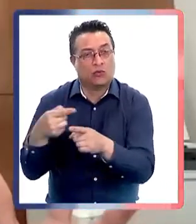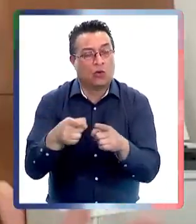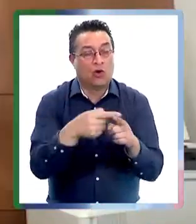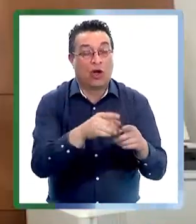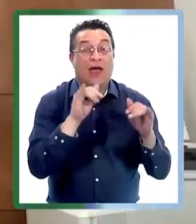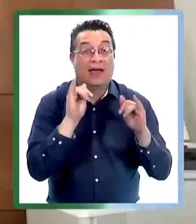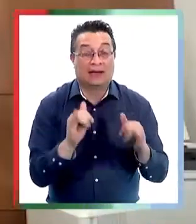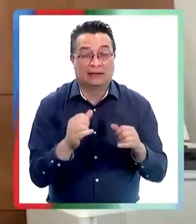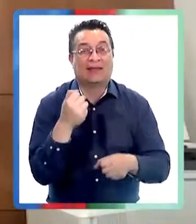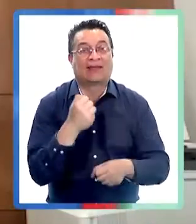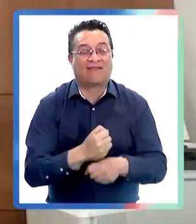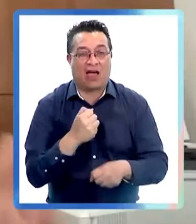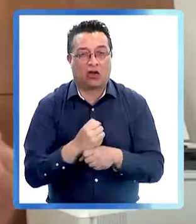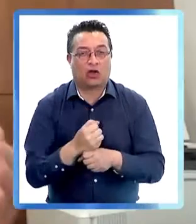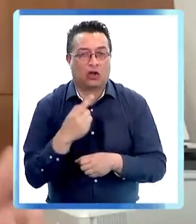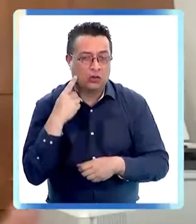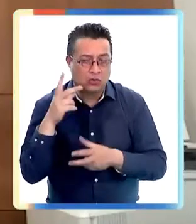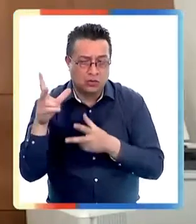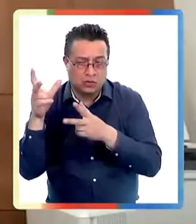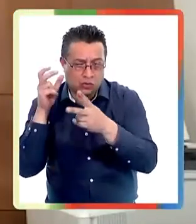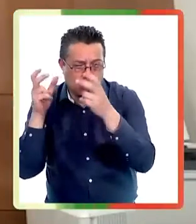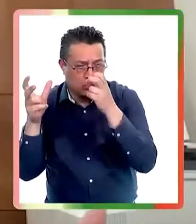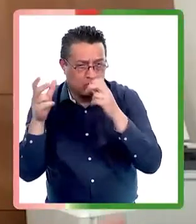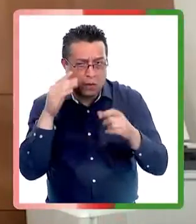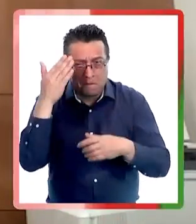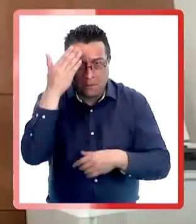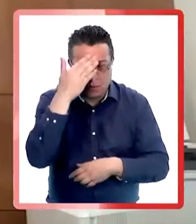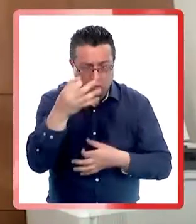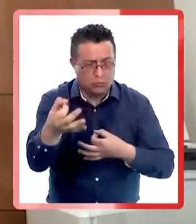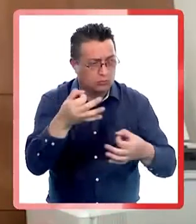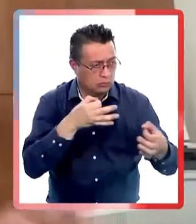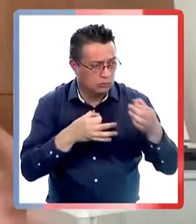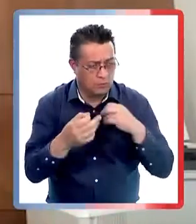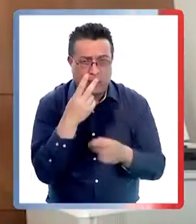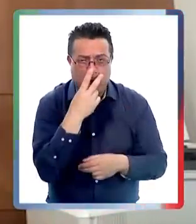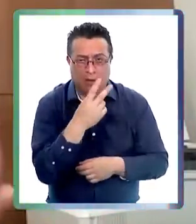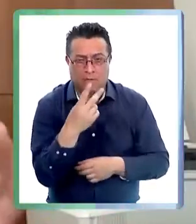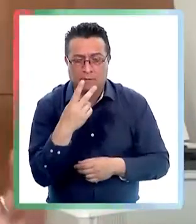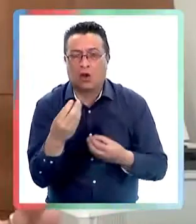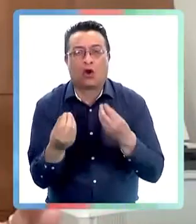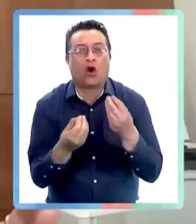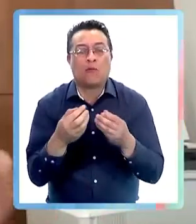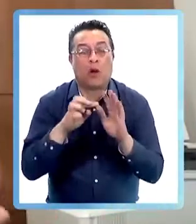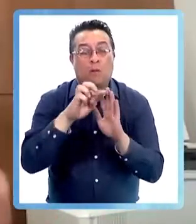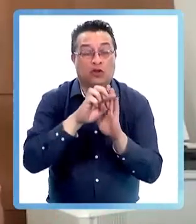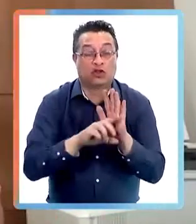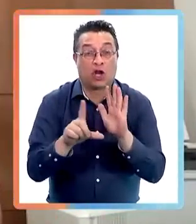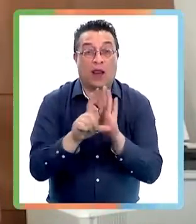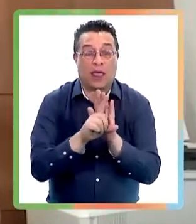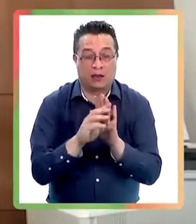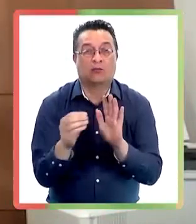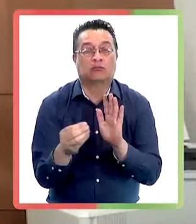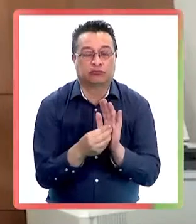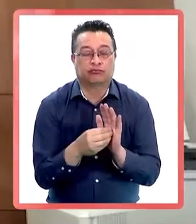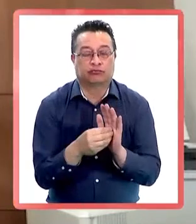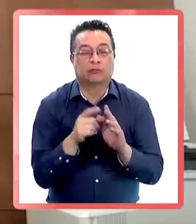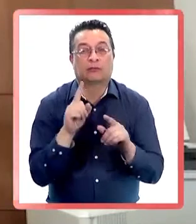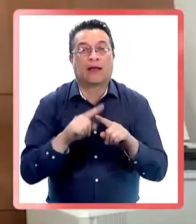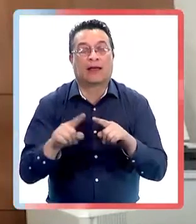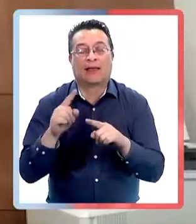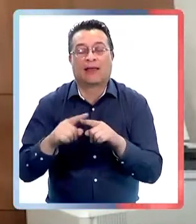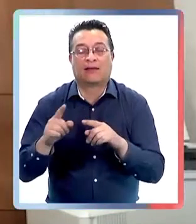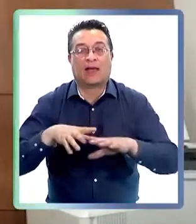también de trabajadores, escuchando sus preocupaciones, sus inquietudes y viendo cómo este proyecto de ley se aplica a cada